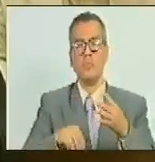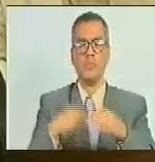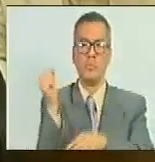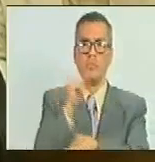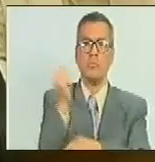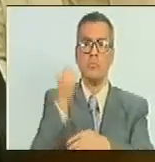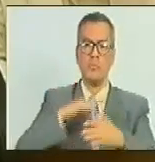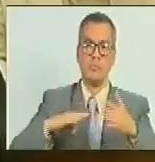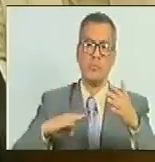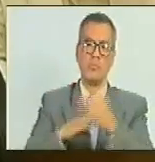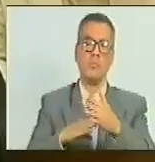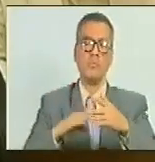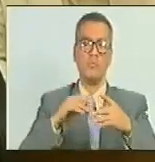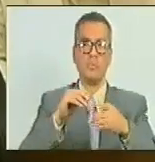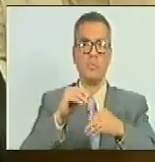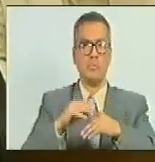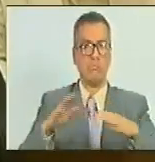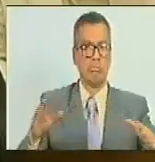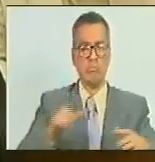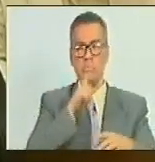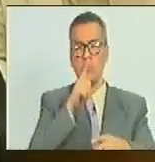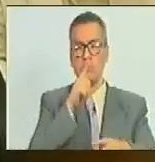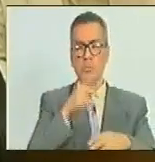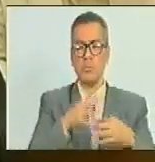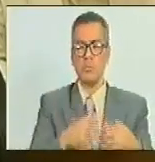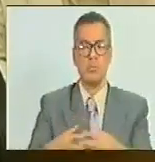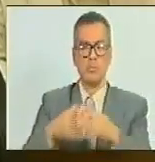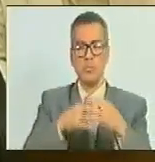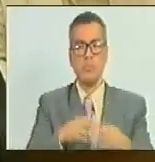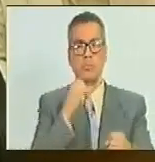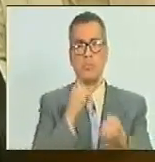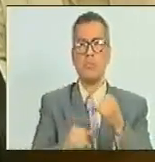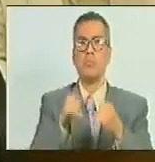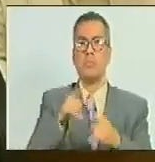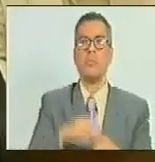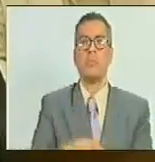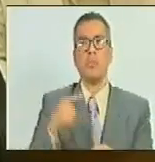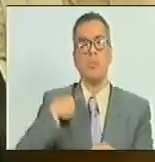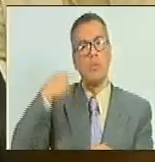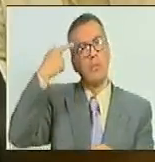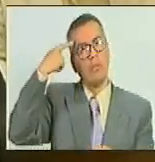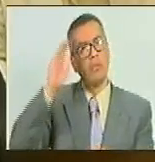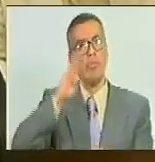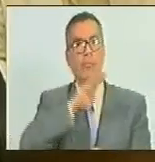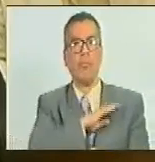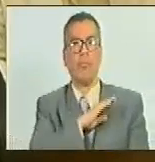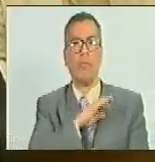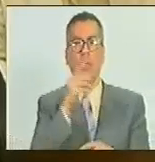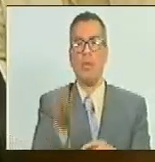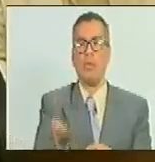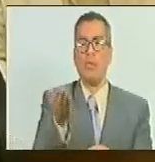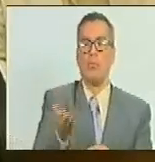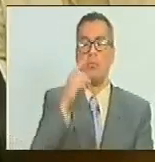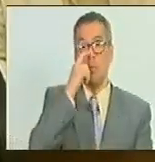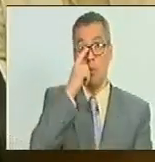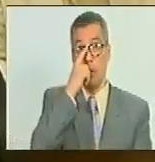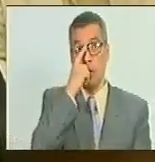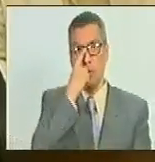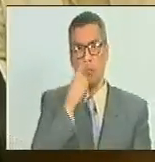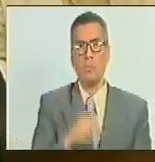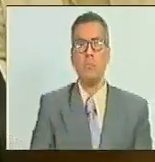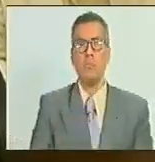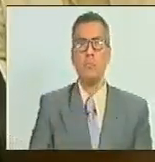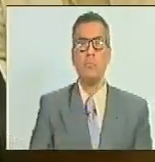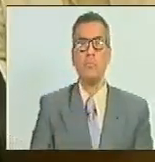el bloqueo criminal del imperialismo. Finalmente, creo que es importante